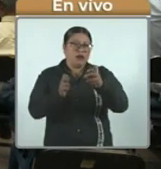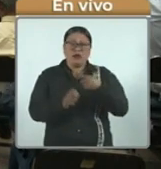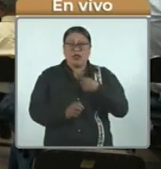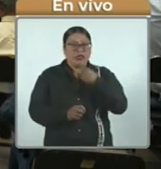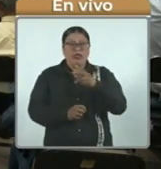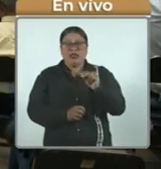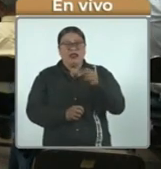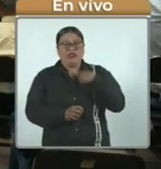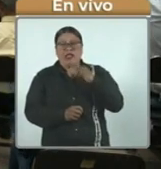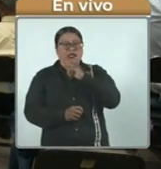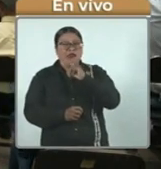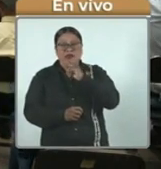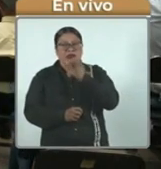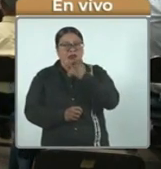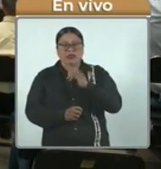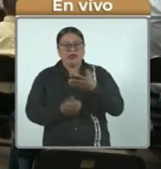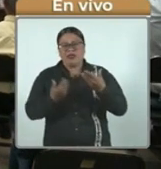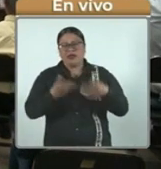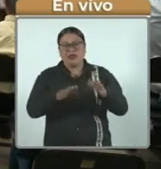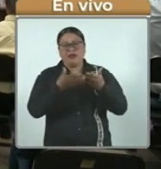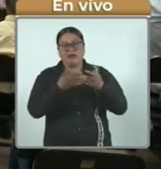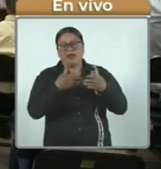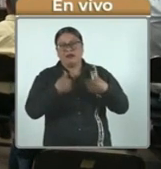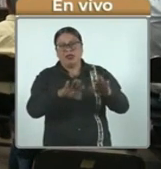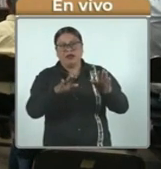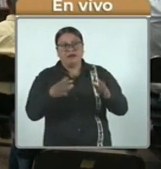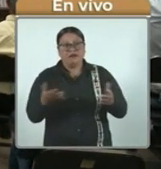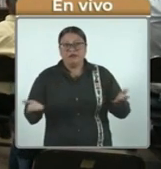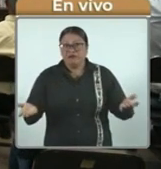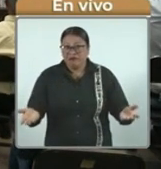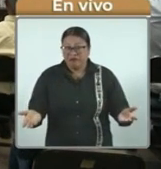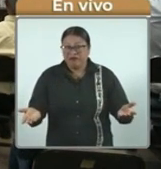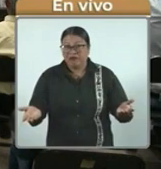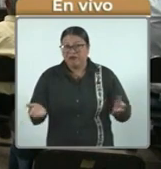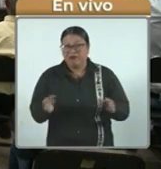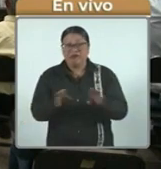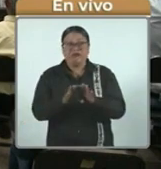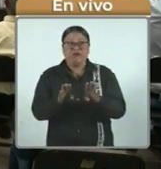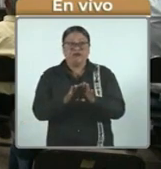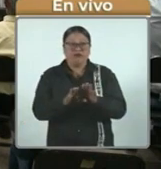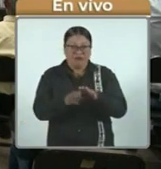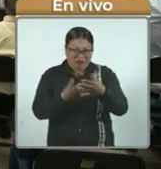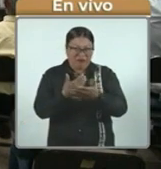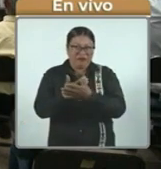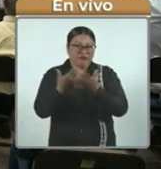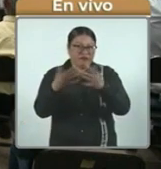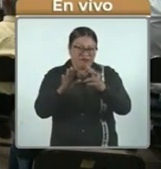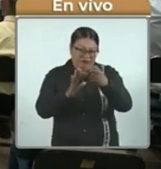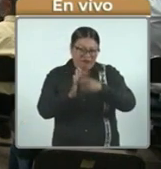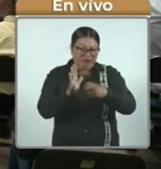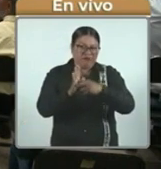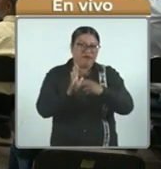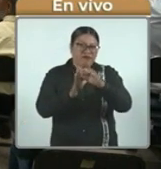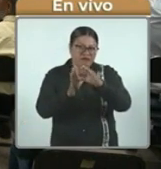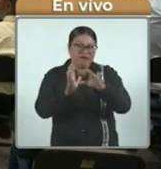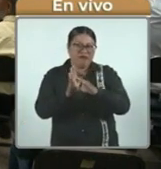prisa y ya déjenlo ir. Bueno, pues, pero bueno, ya viene la reforma.